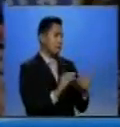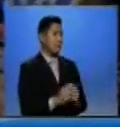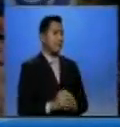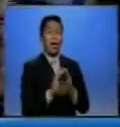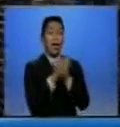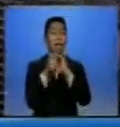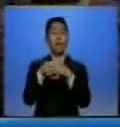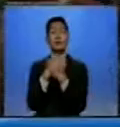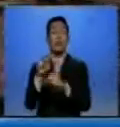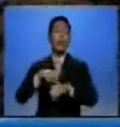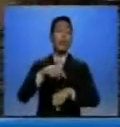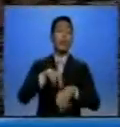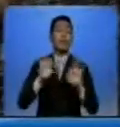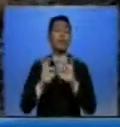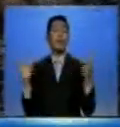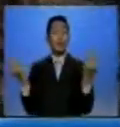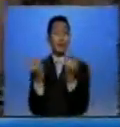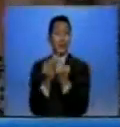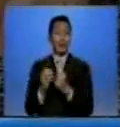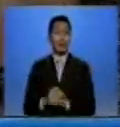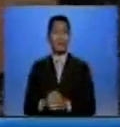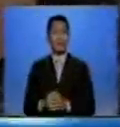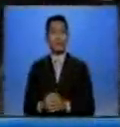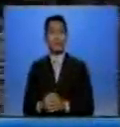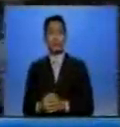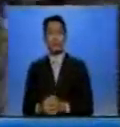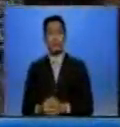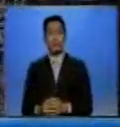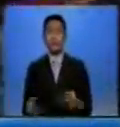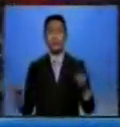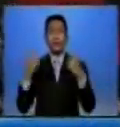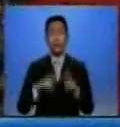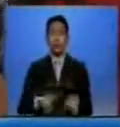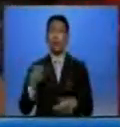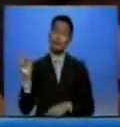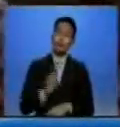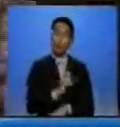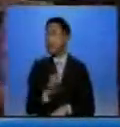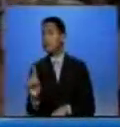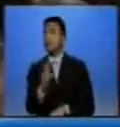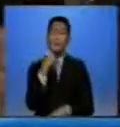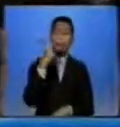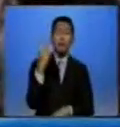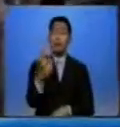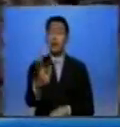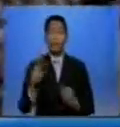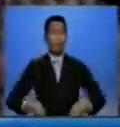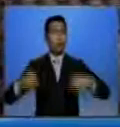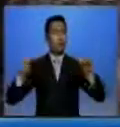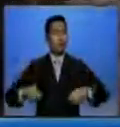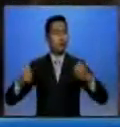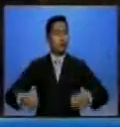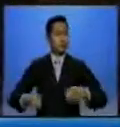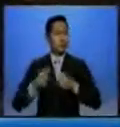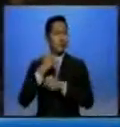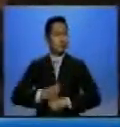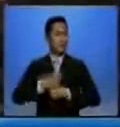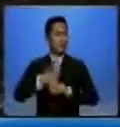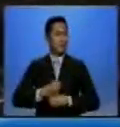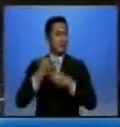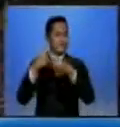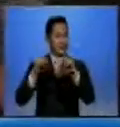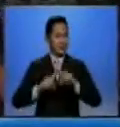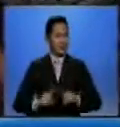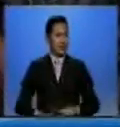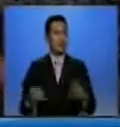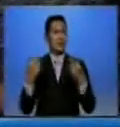aprovechando entonces el tiempo en familia. Vamos a seguir por acá donde estamos mirando también que hay un trineo y también hay aquí algunos muñequitos